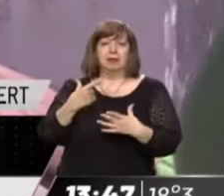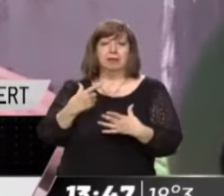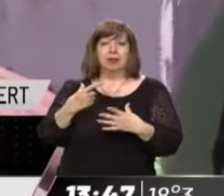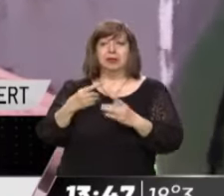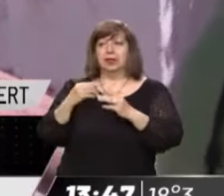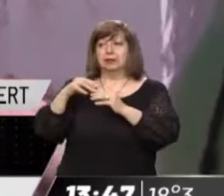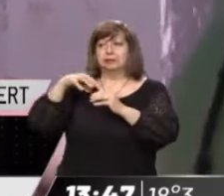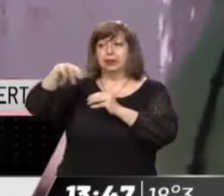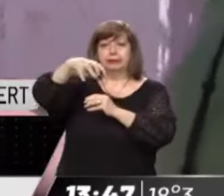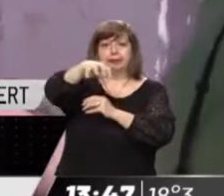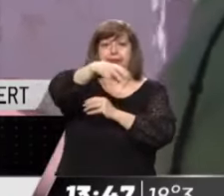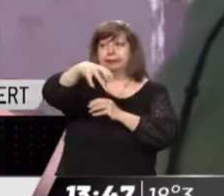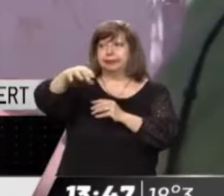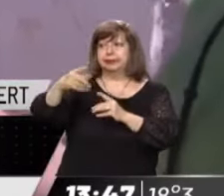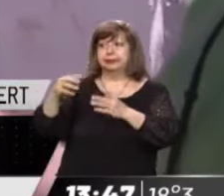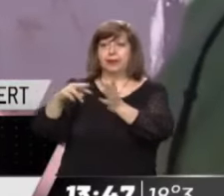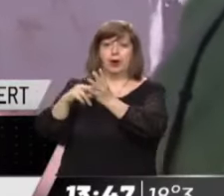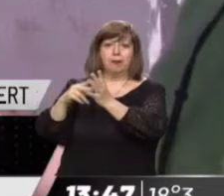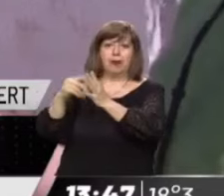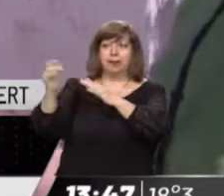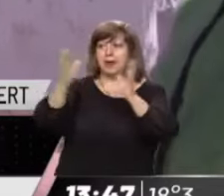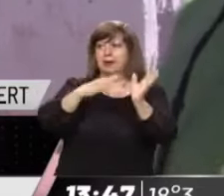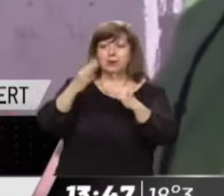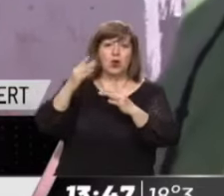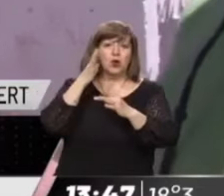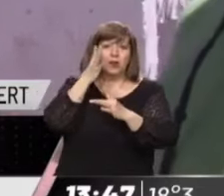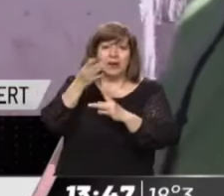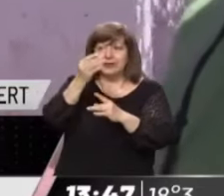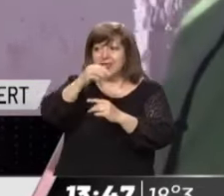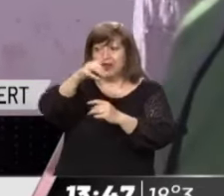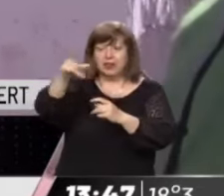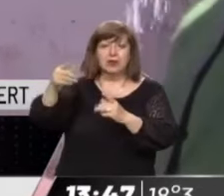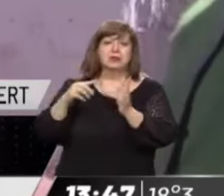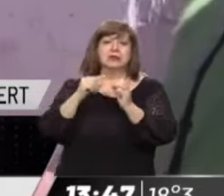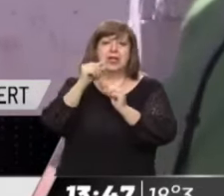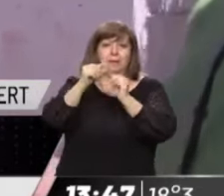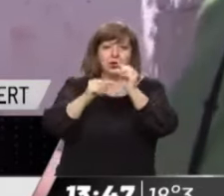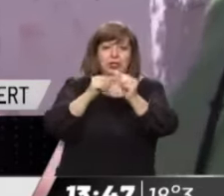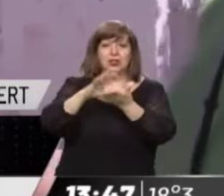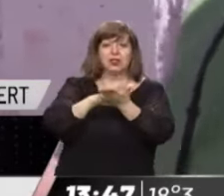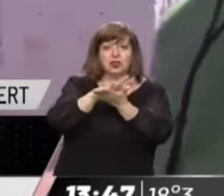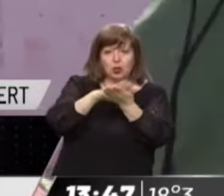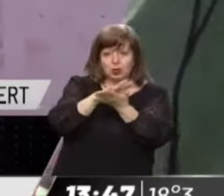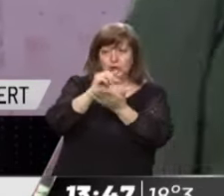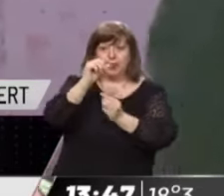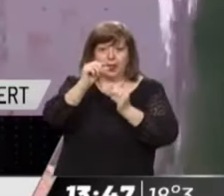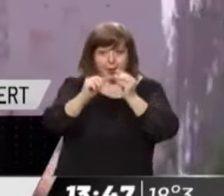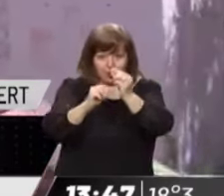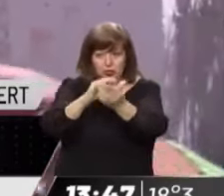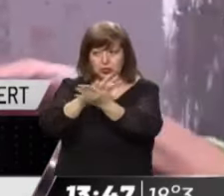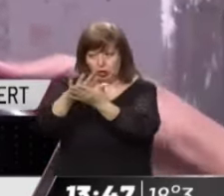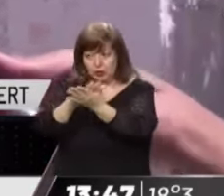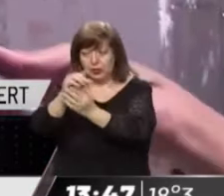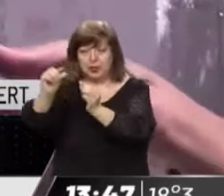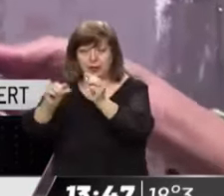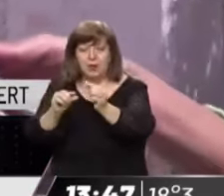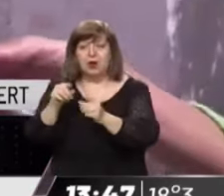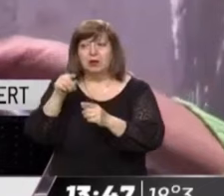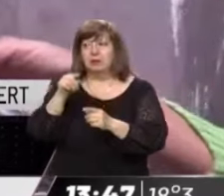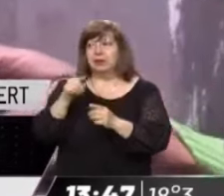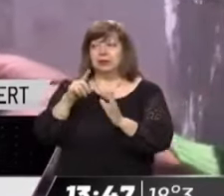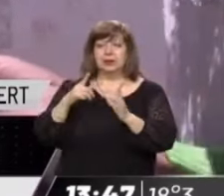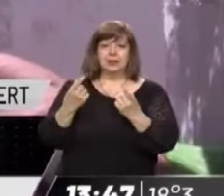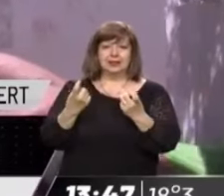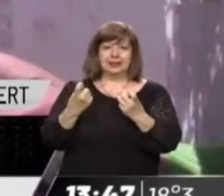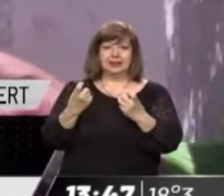muchos los incidentes que han ido por este viento Sonda y hay que ir dándole solución a todos y para esto bueno se va a necesitar